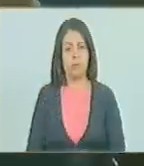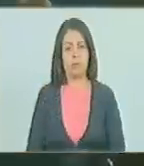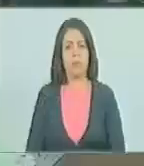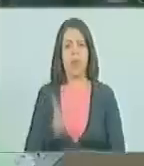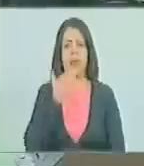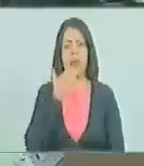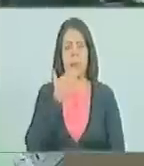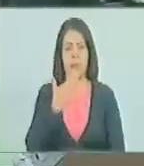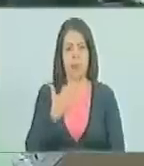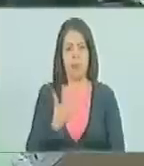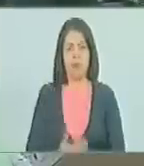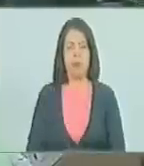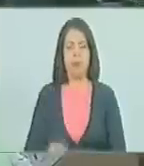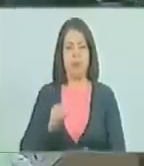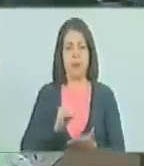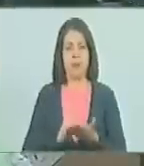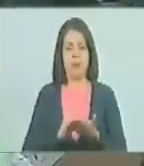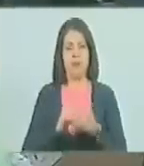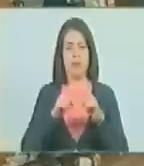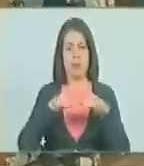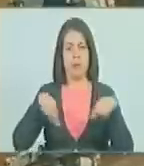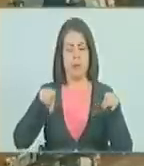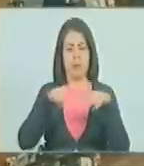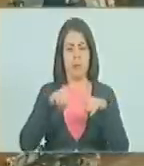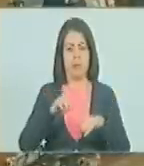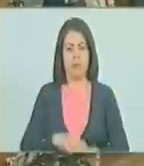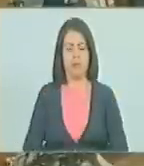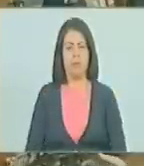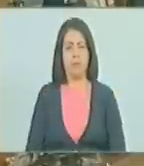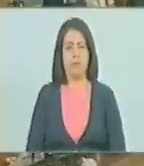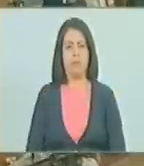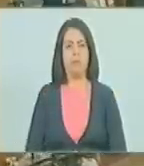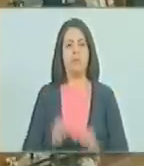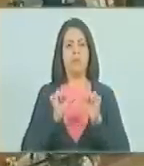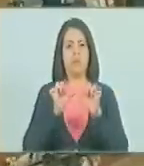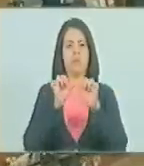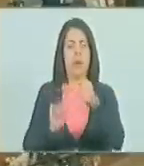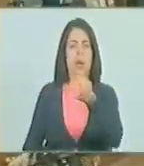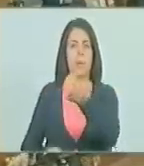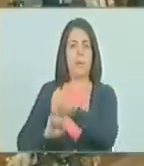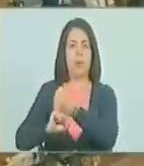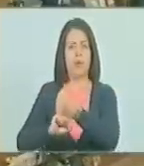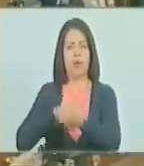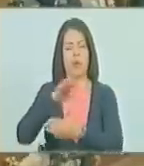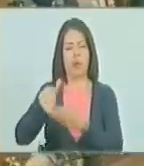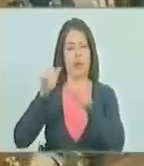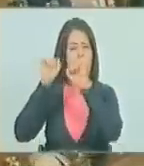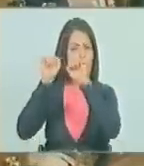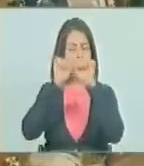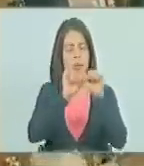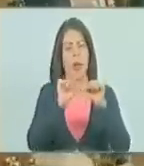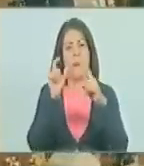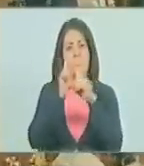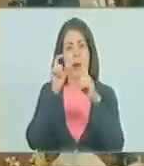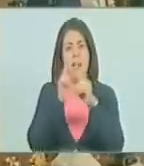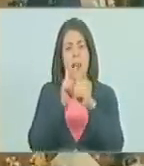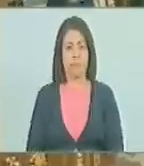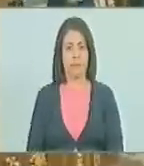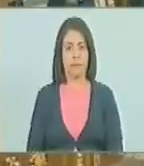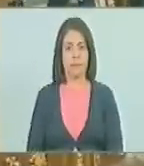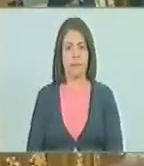Le pido a nuestra secretaria que lea en consecuencia el acuerdo propuesto en repudio a la nefasta impertinente